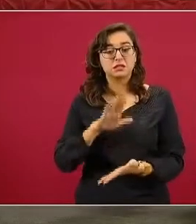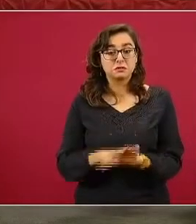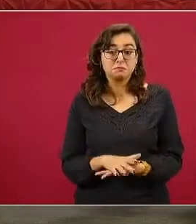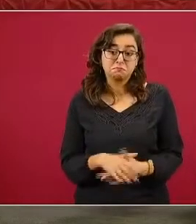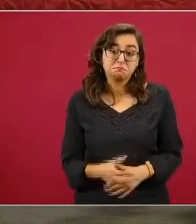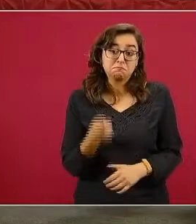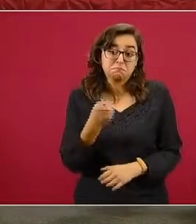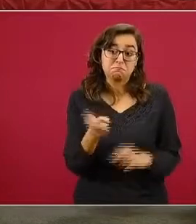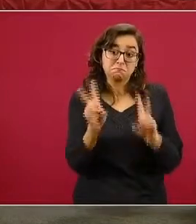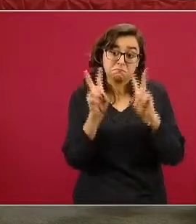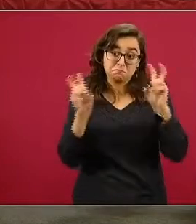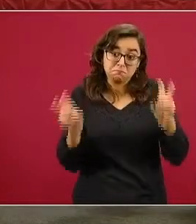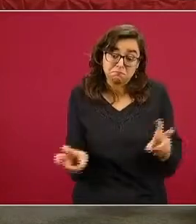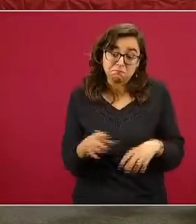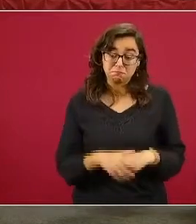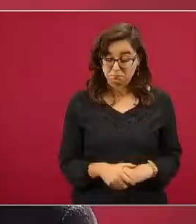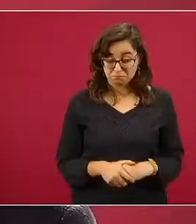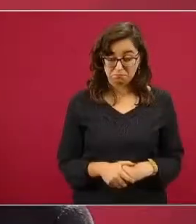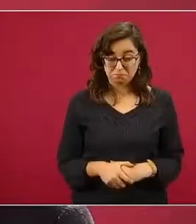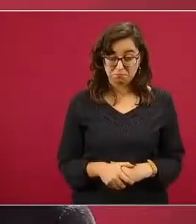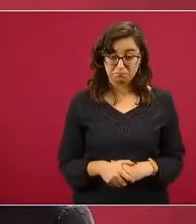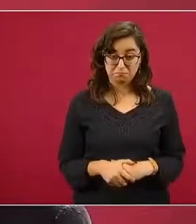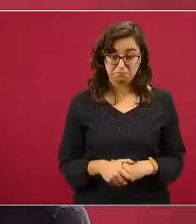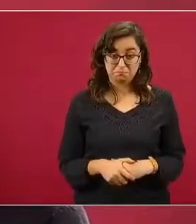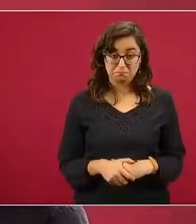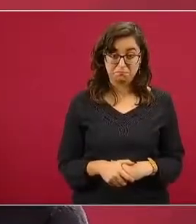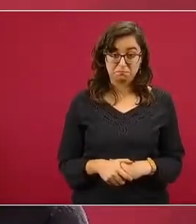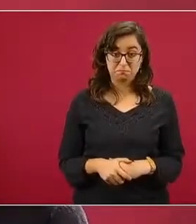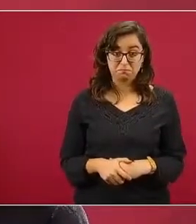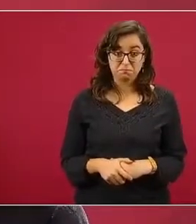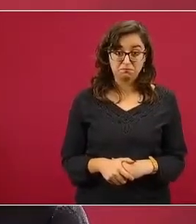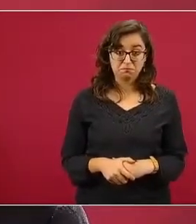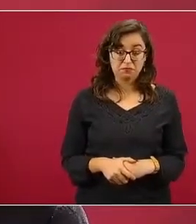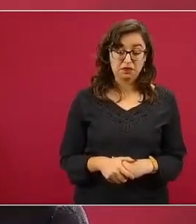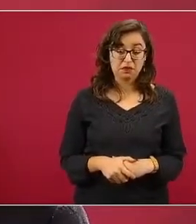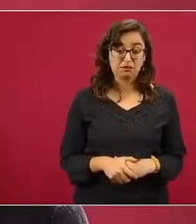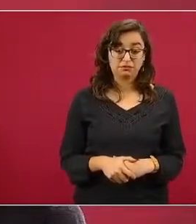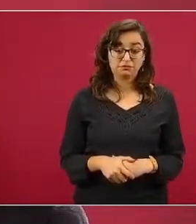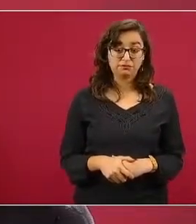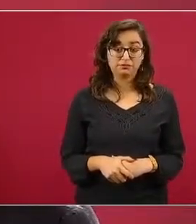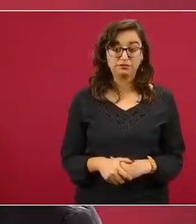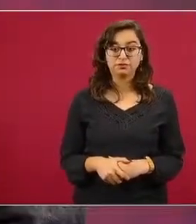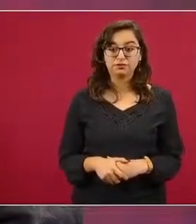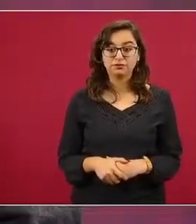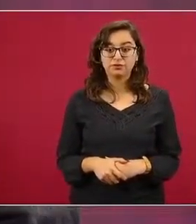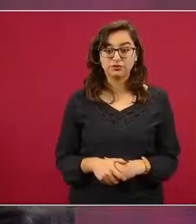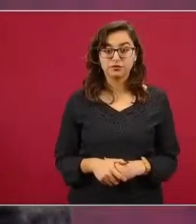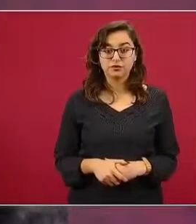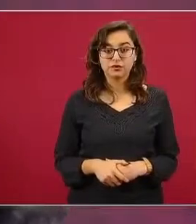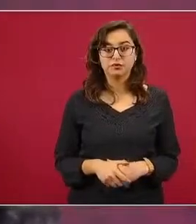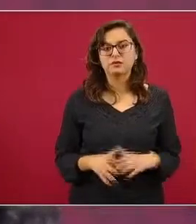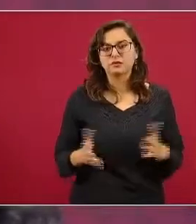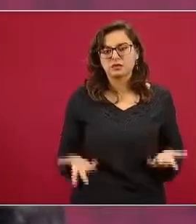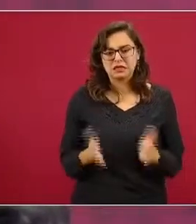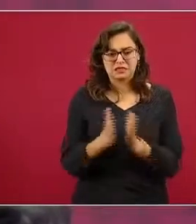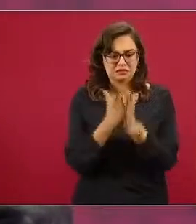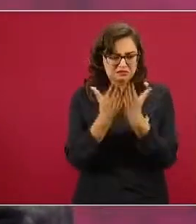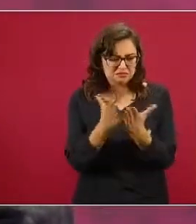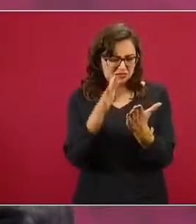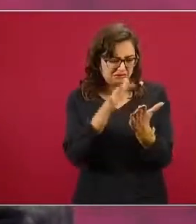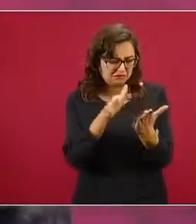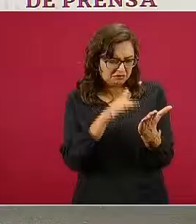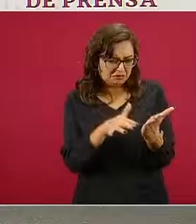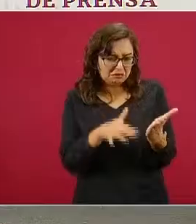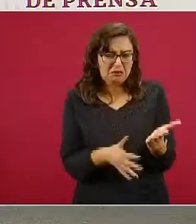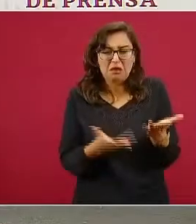las intervenciones. El resto del libro, pues es una narrativa que pareciera muy semejante a lo que sale a veces en columnas de